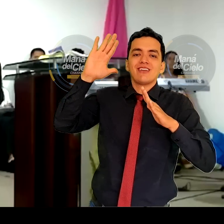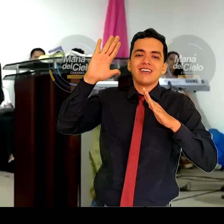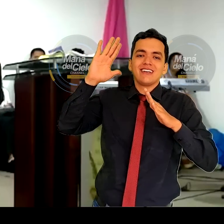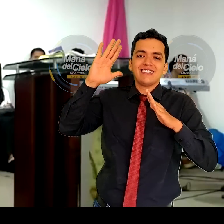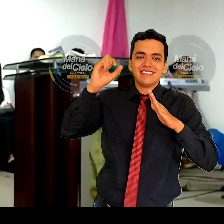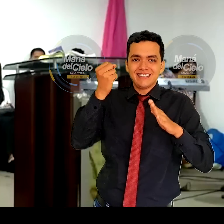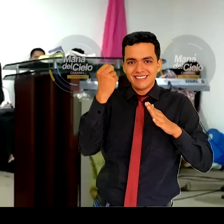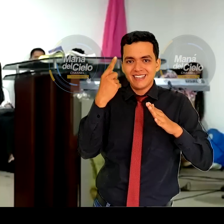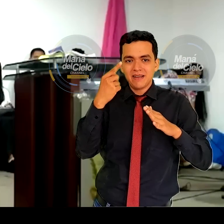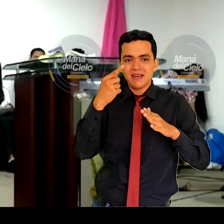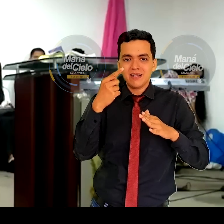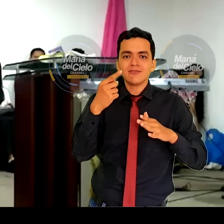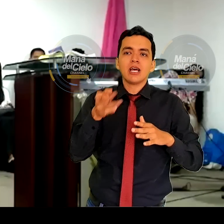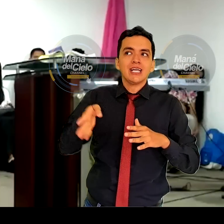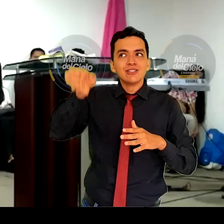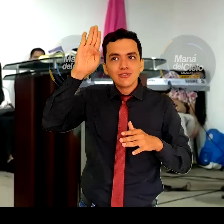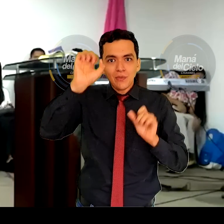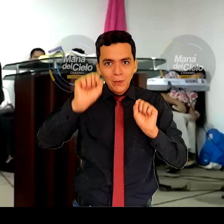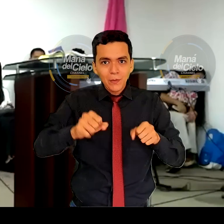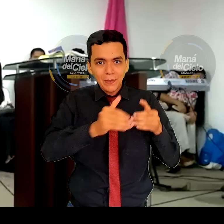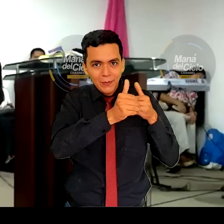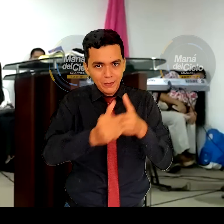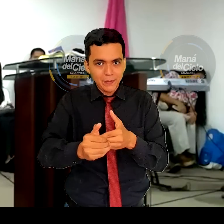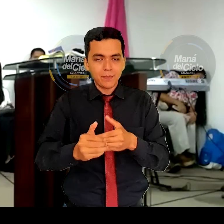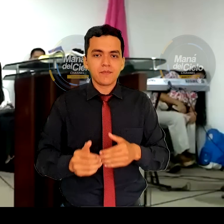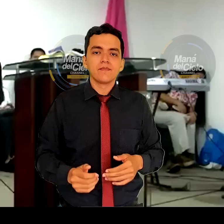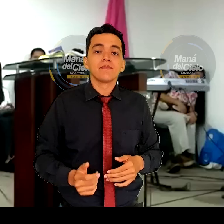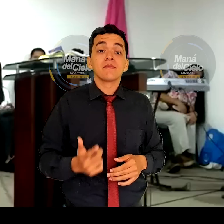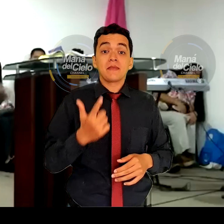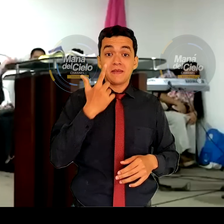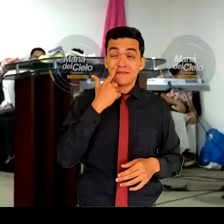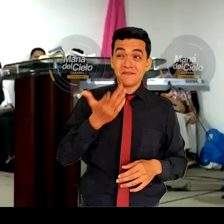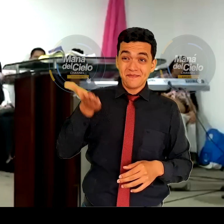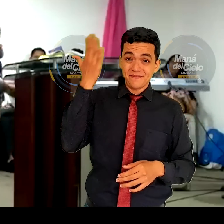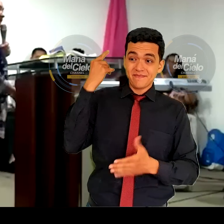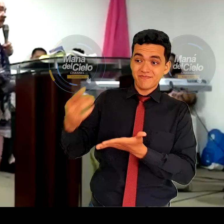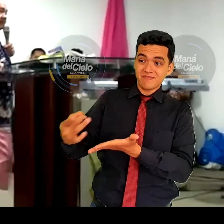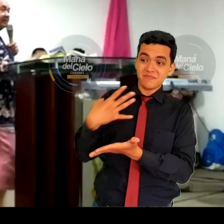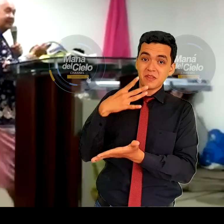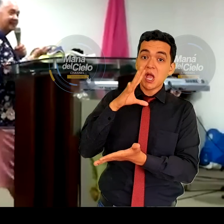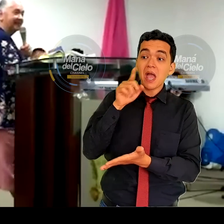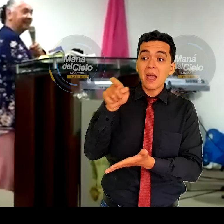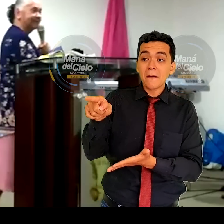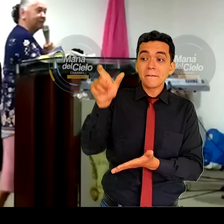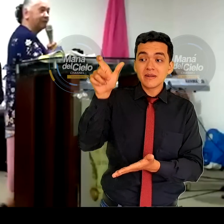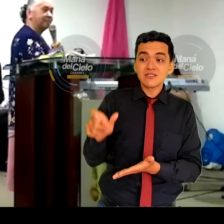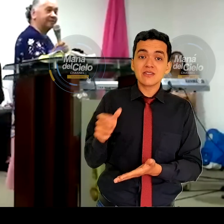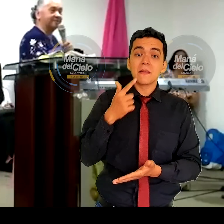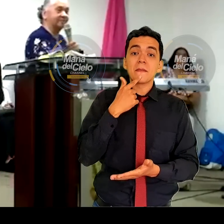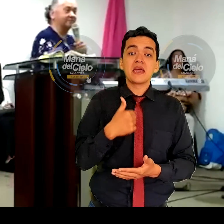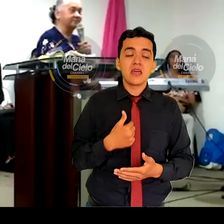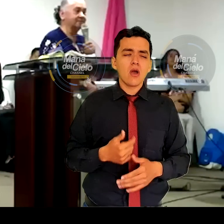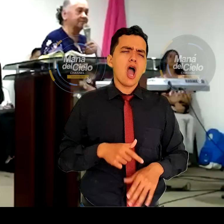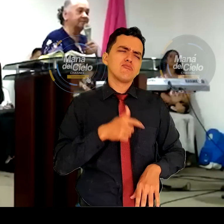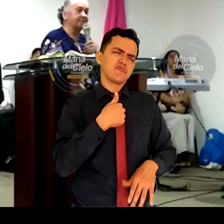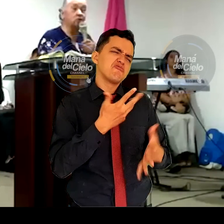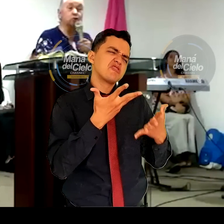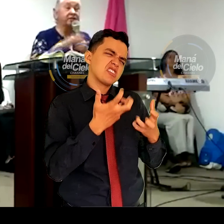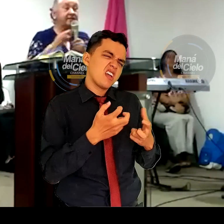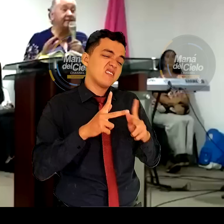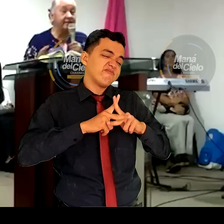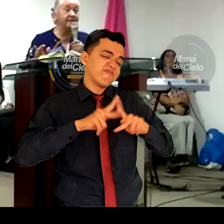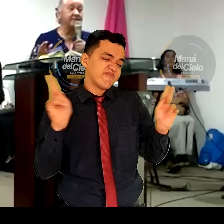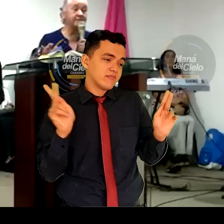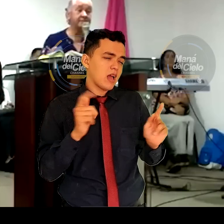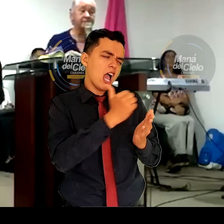a orar para que todo me salga bien. Yo dije, ya, qué bien, qué buena petición. No